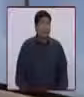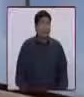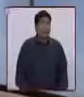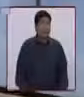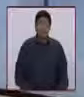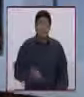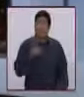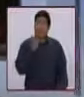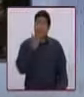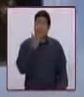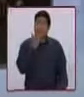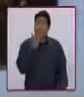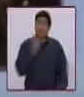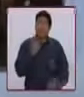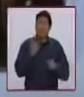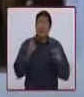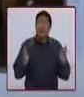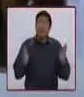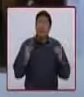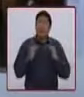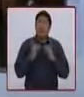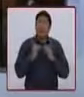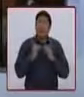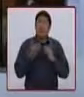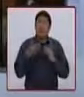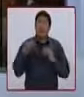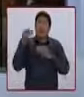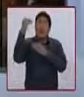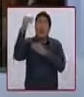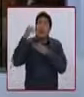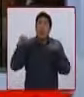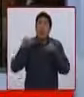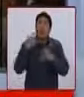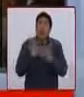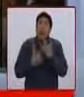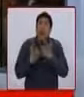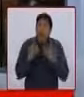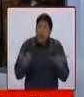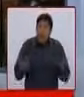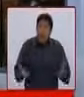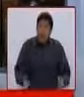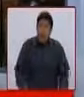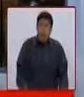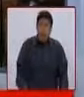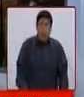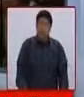y al parecer no solamente víctimas en la paz y en santa cruz cristian tienes algo que contarnos